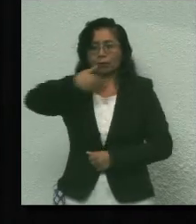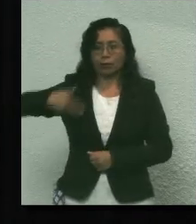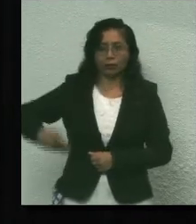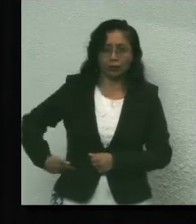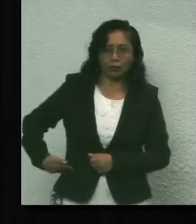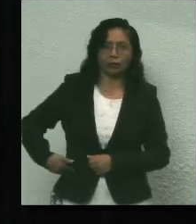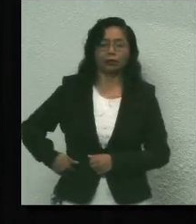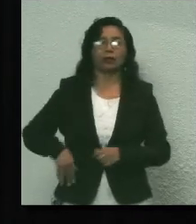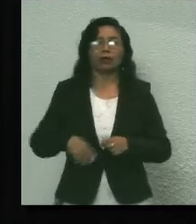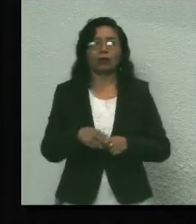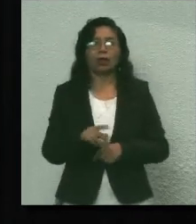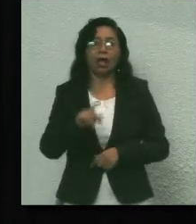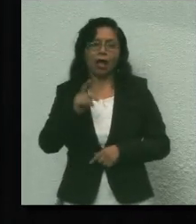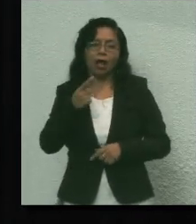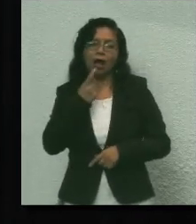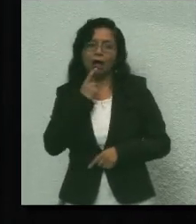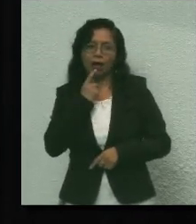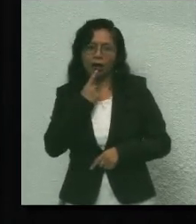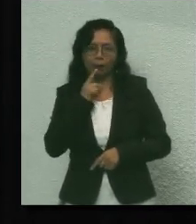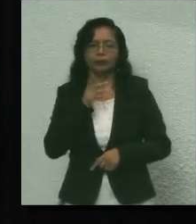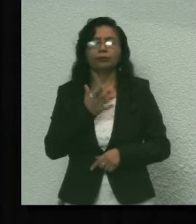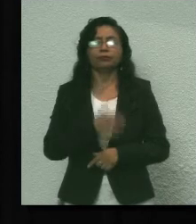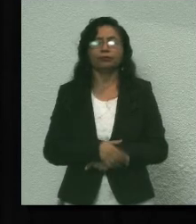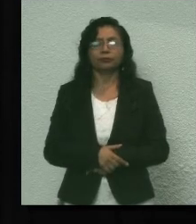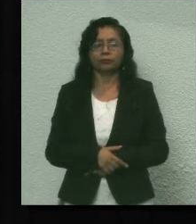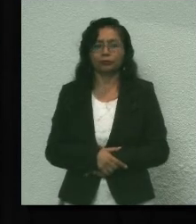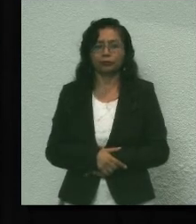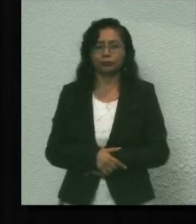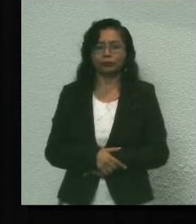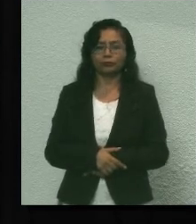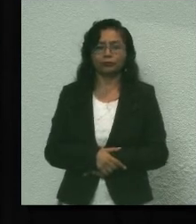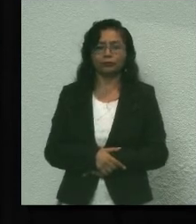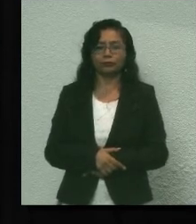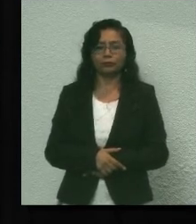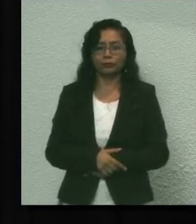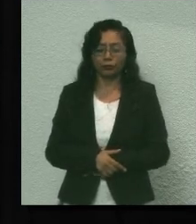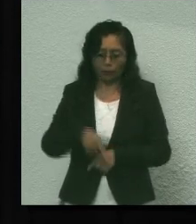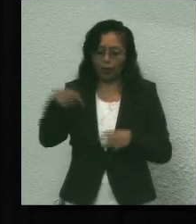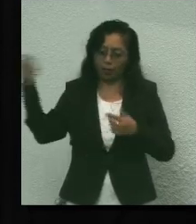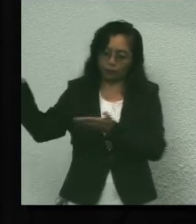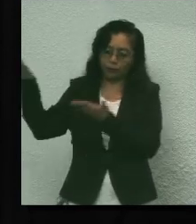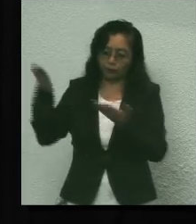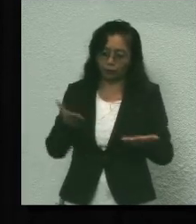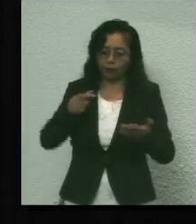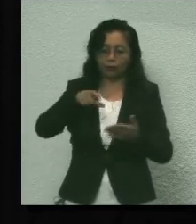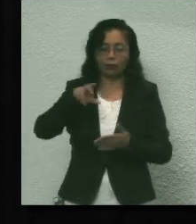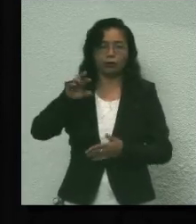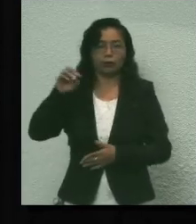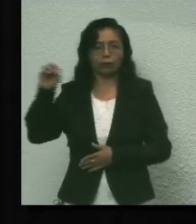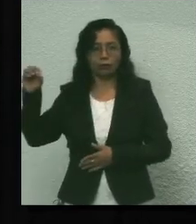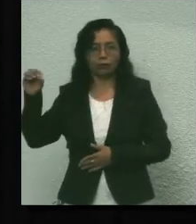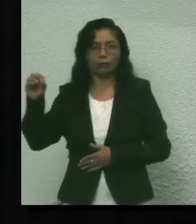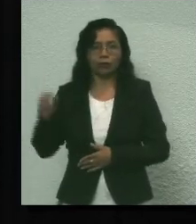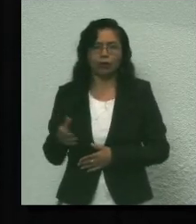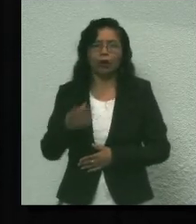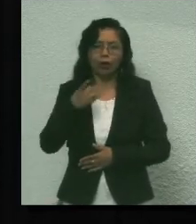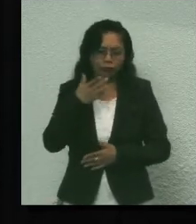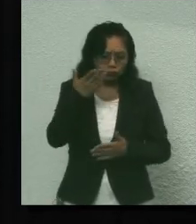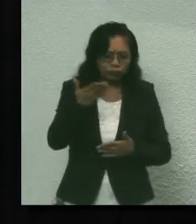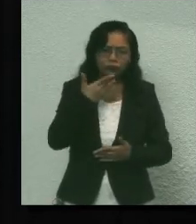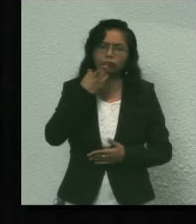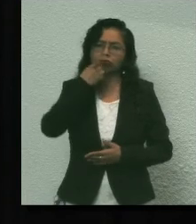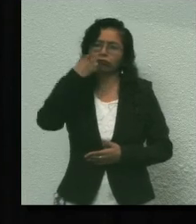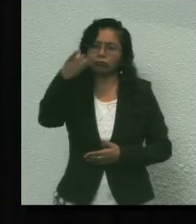república el licenciado andrés manuel lópez obrador a quintana roo se refirió a usted